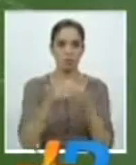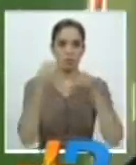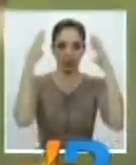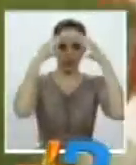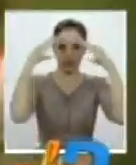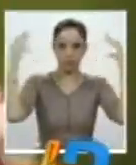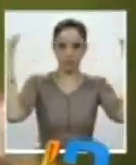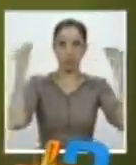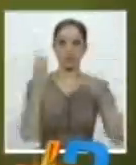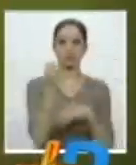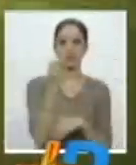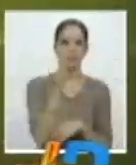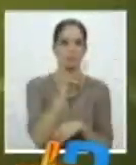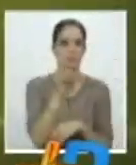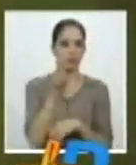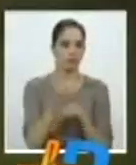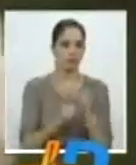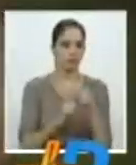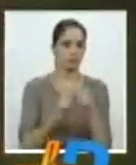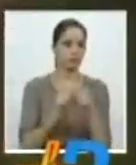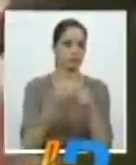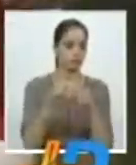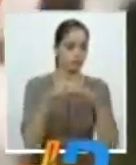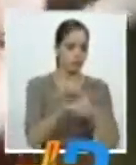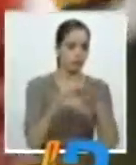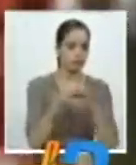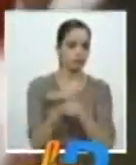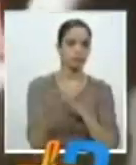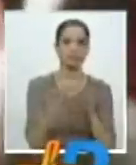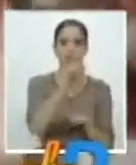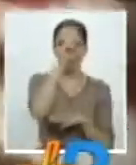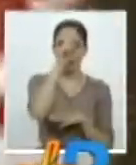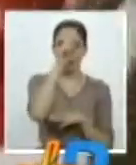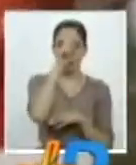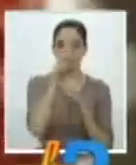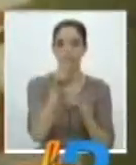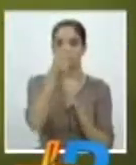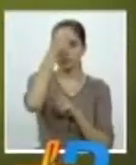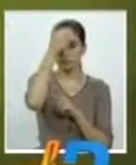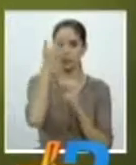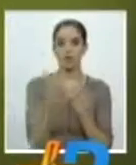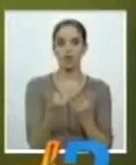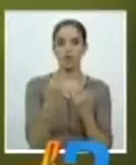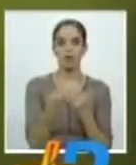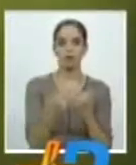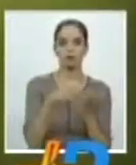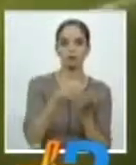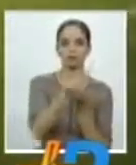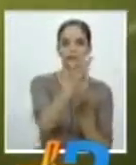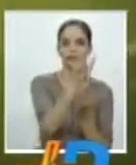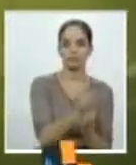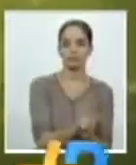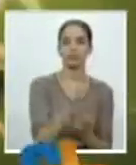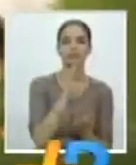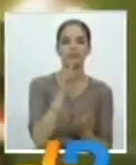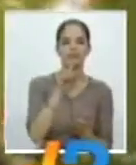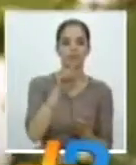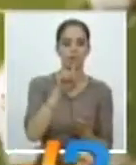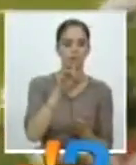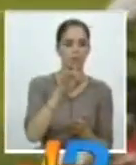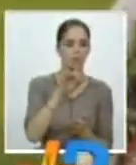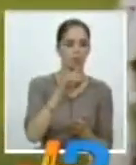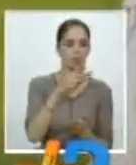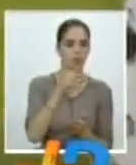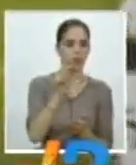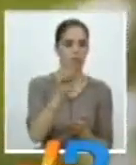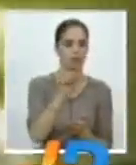22. Alemania, una de las grandes selecciones candidatas al título en Brasil, sufre hoy la baja por el delantero Lucas Podolski, quien se perderá